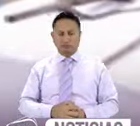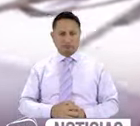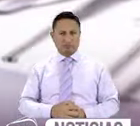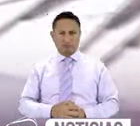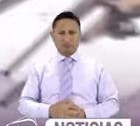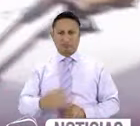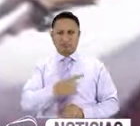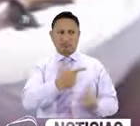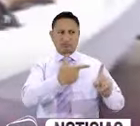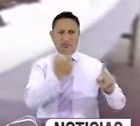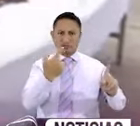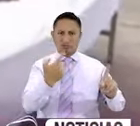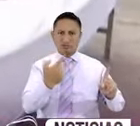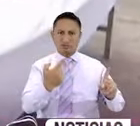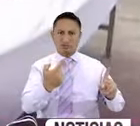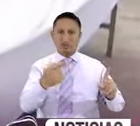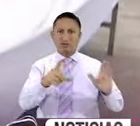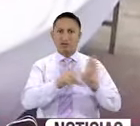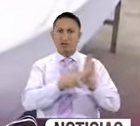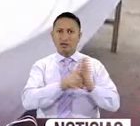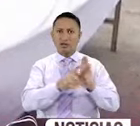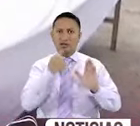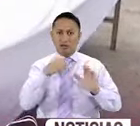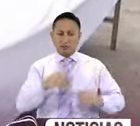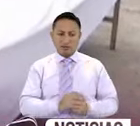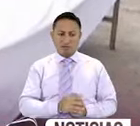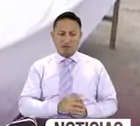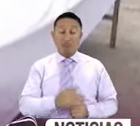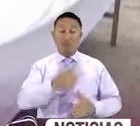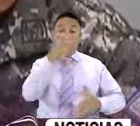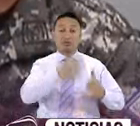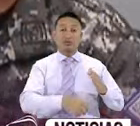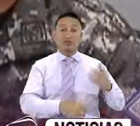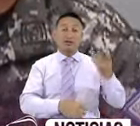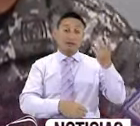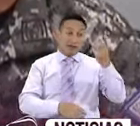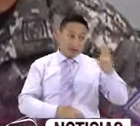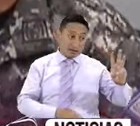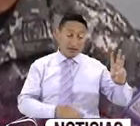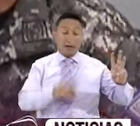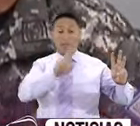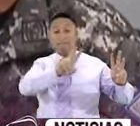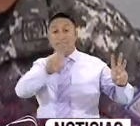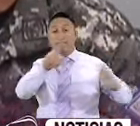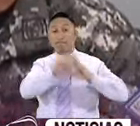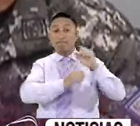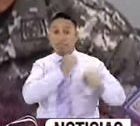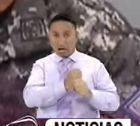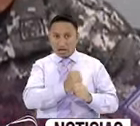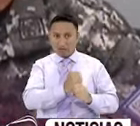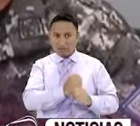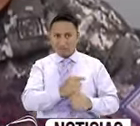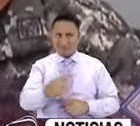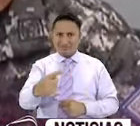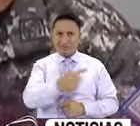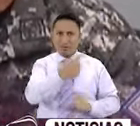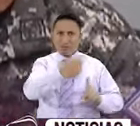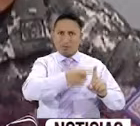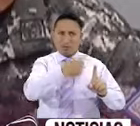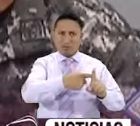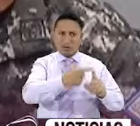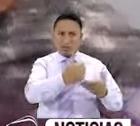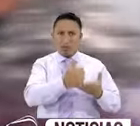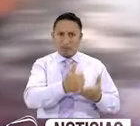como determina el Código Integral Penal, debería ser sancionado de 16 a 22 años y no deberían tener ningún beneficio